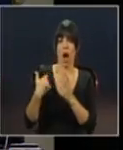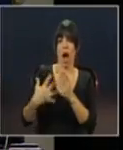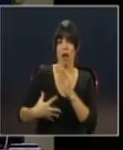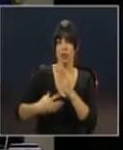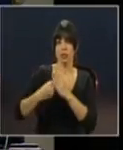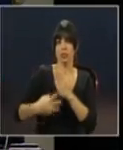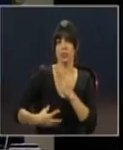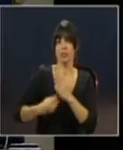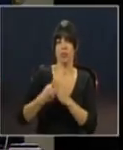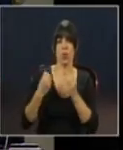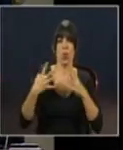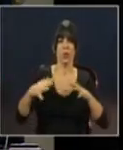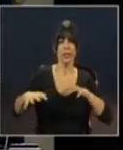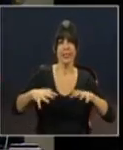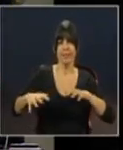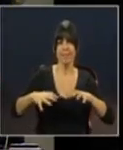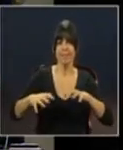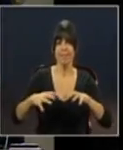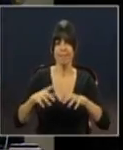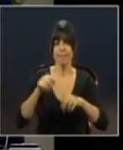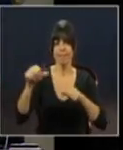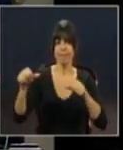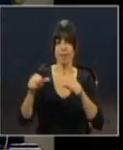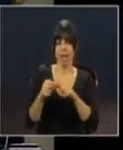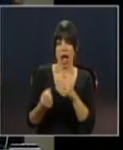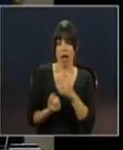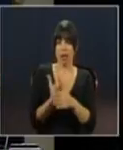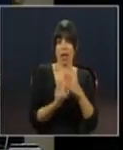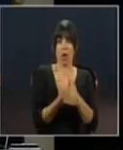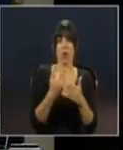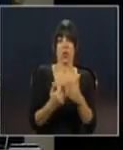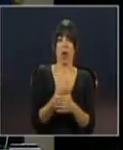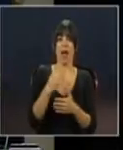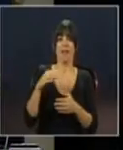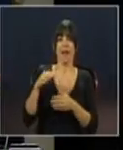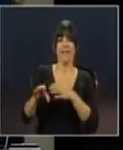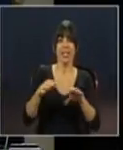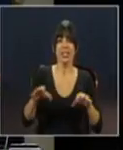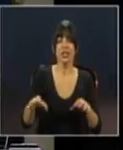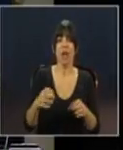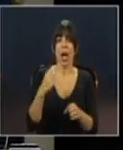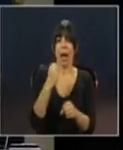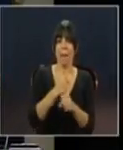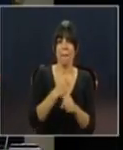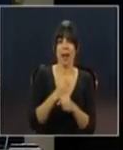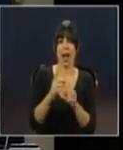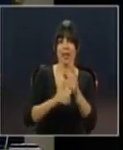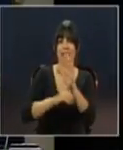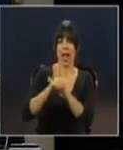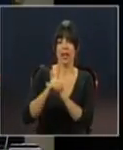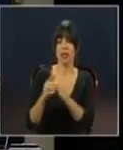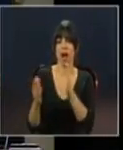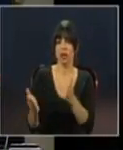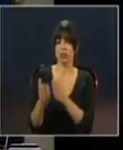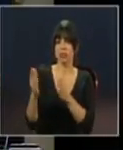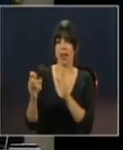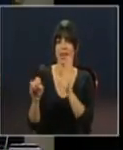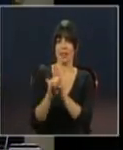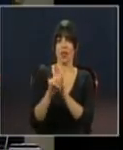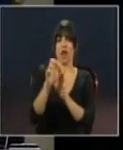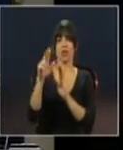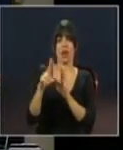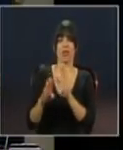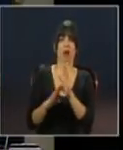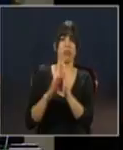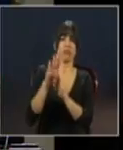una vibrante actividad en un sector generador de inversiones, empleo, desarrollo y promoción de la identidad